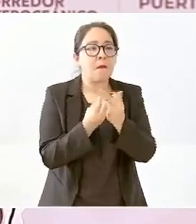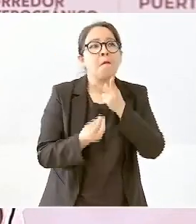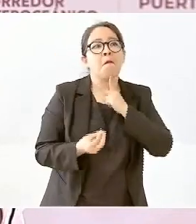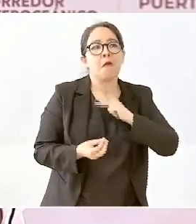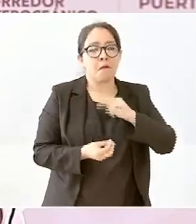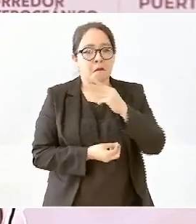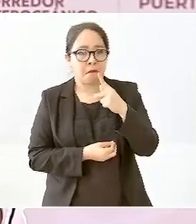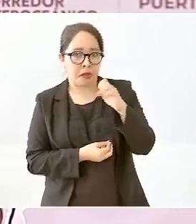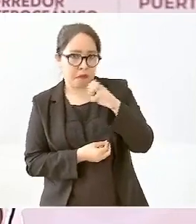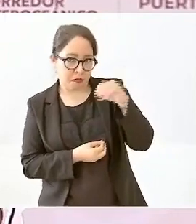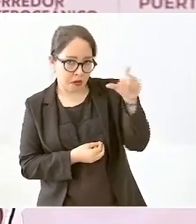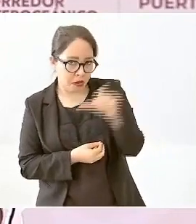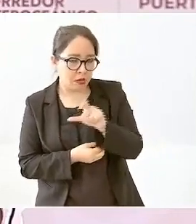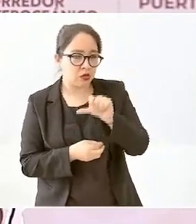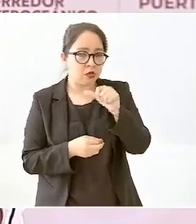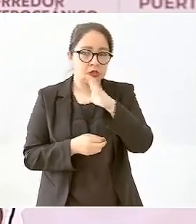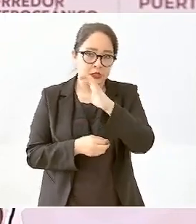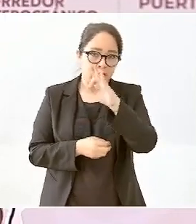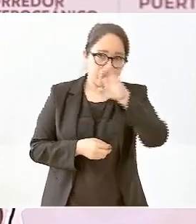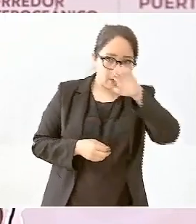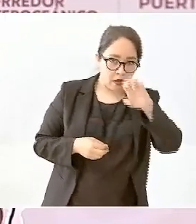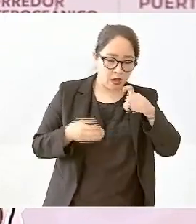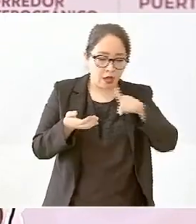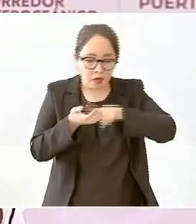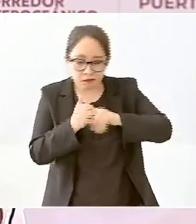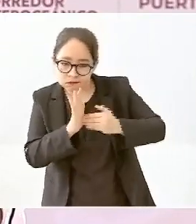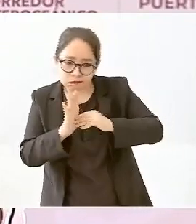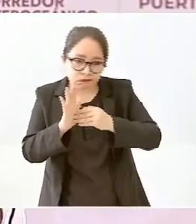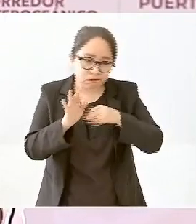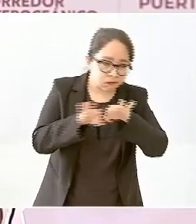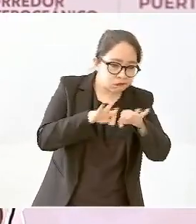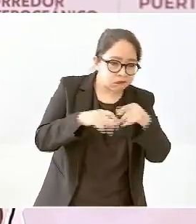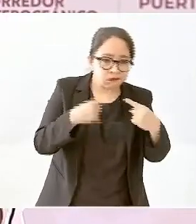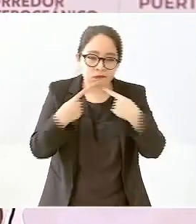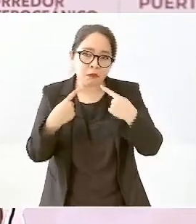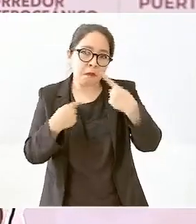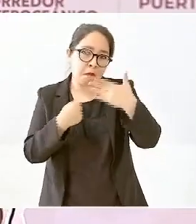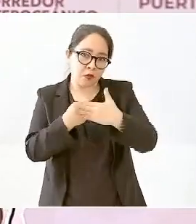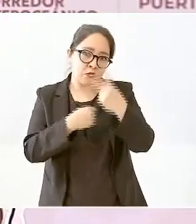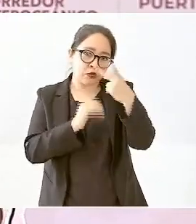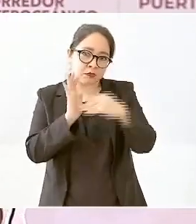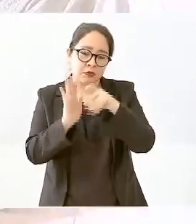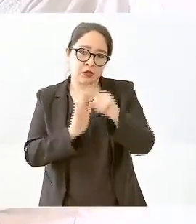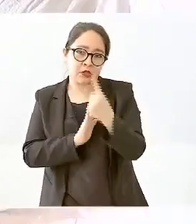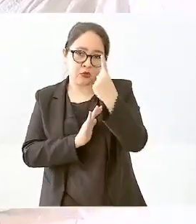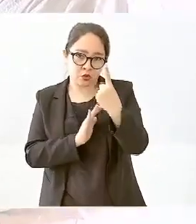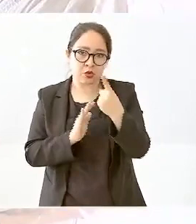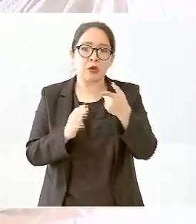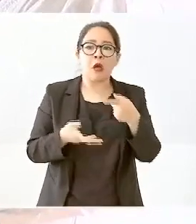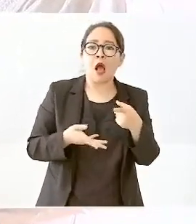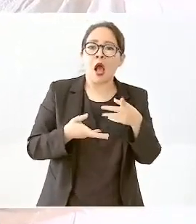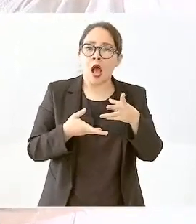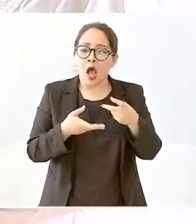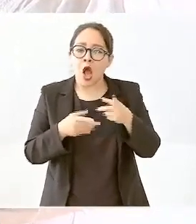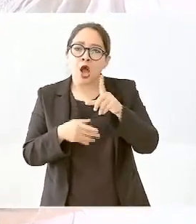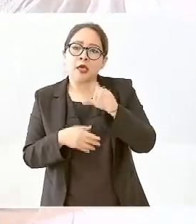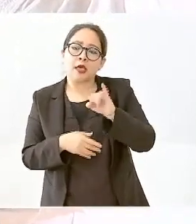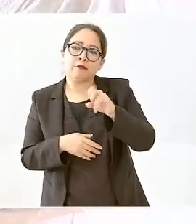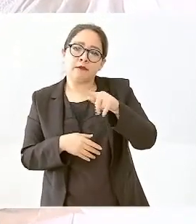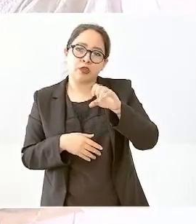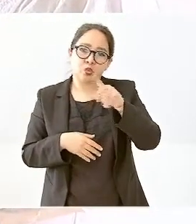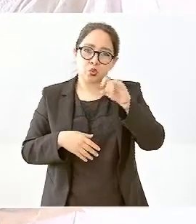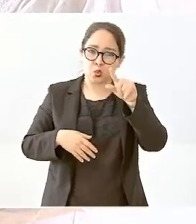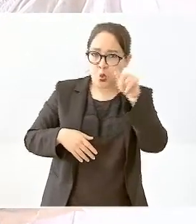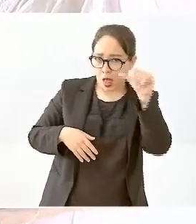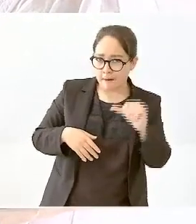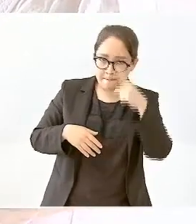Electricidad para que dentro de la infraestructura de transportes en 2022 arranquemos la operación del oleoducto de